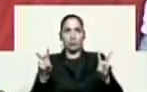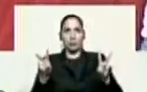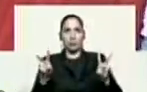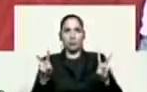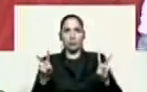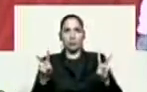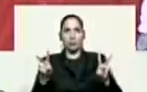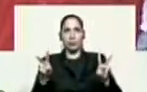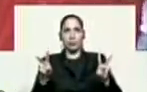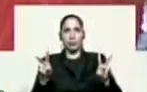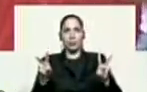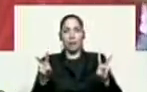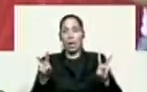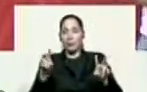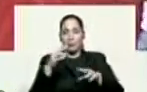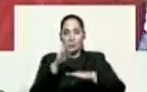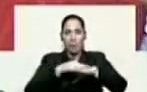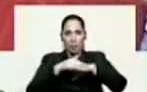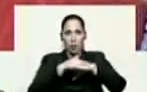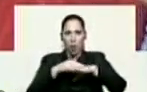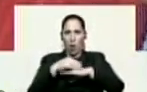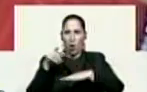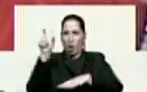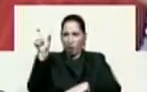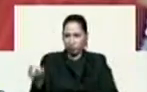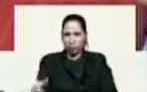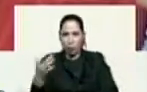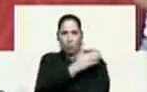vivo a un ser humano, imagínenlos gobernando.